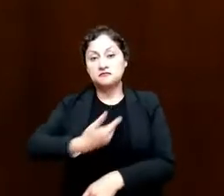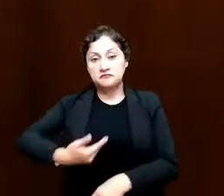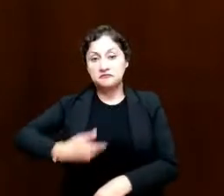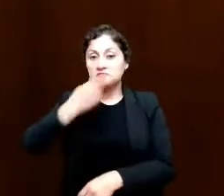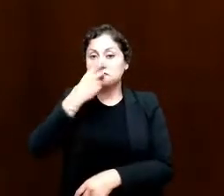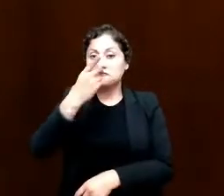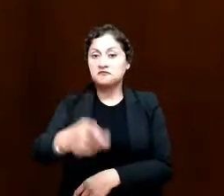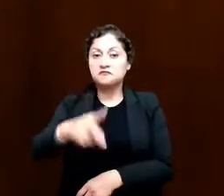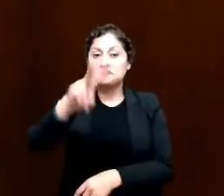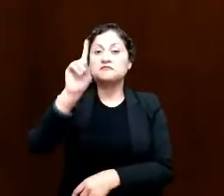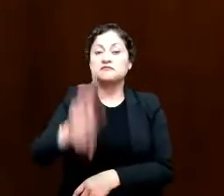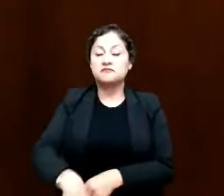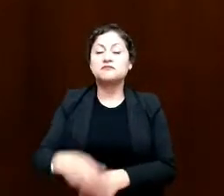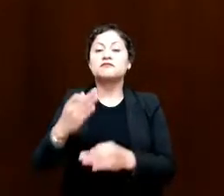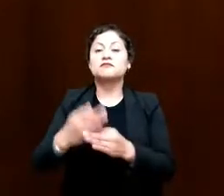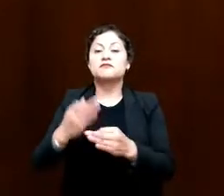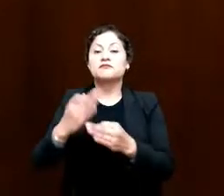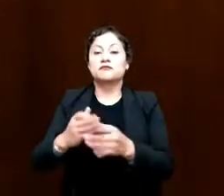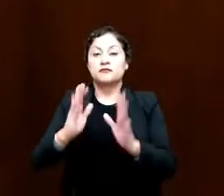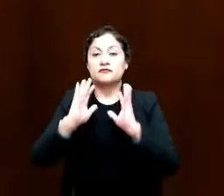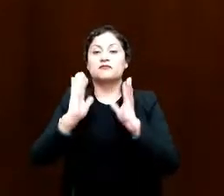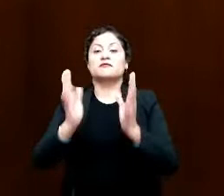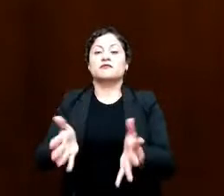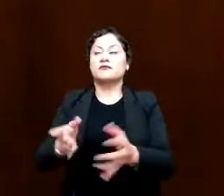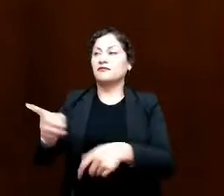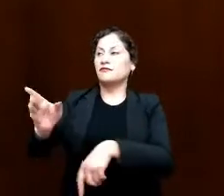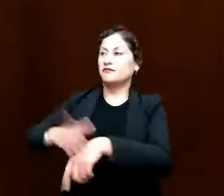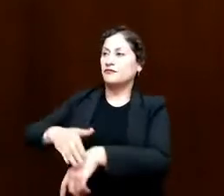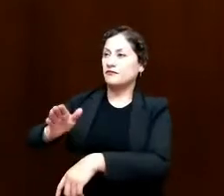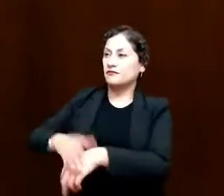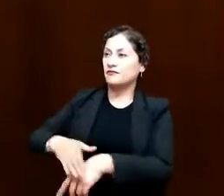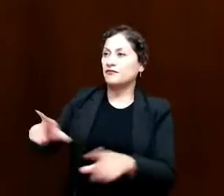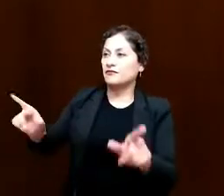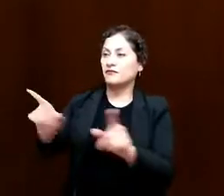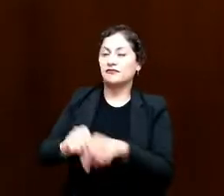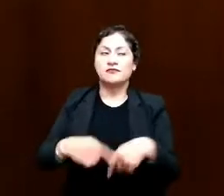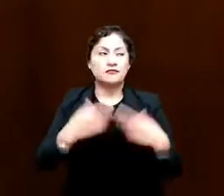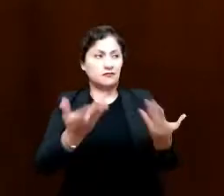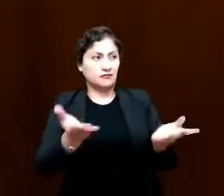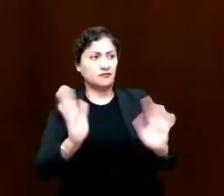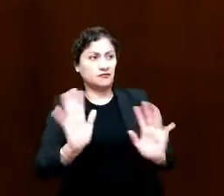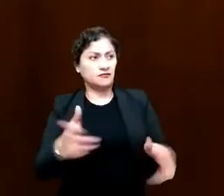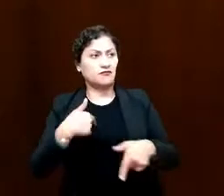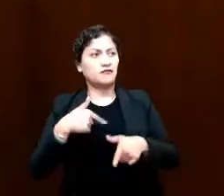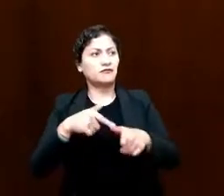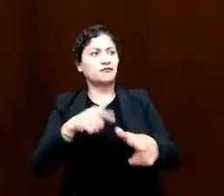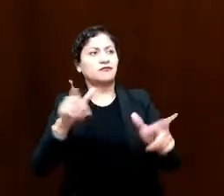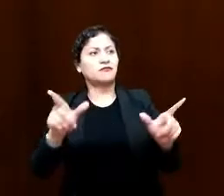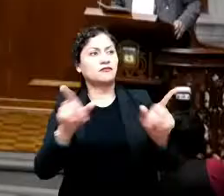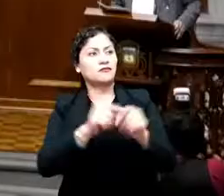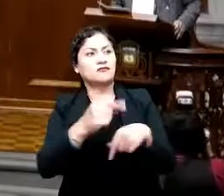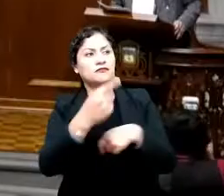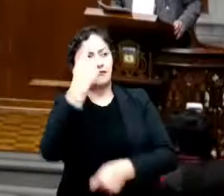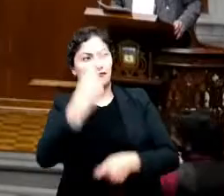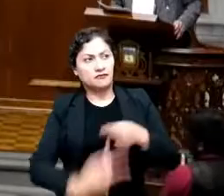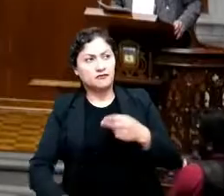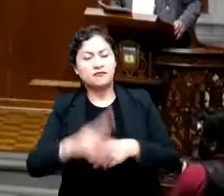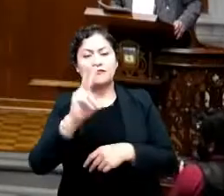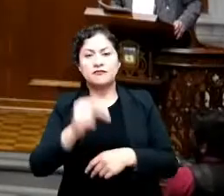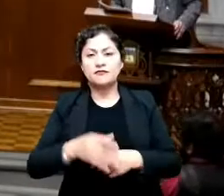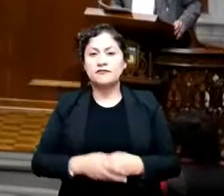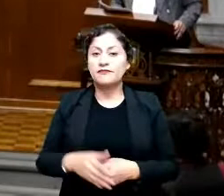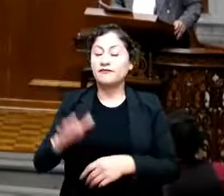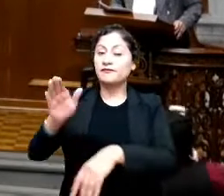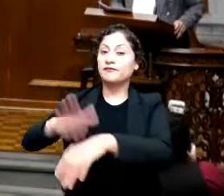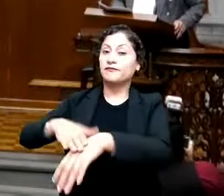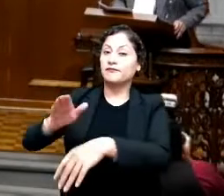es preciso adelantar eso hoy concluyendo no me interrumpa presidente diputada Le ruego concluir su